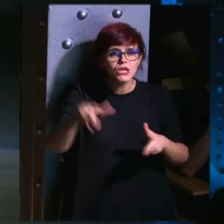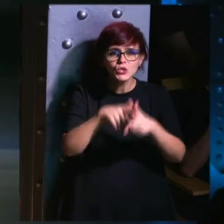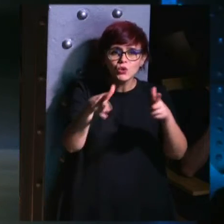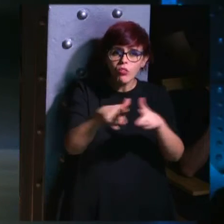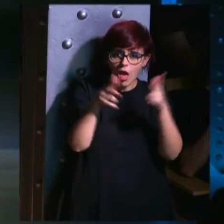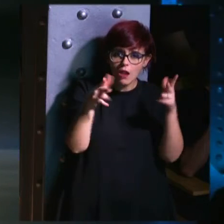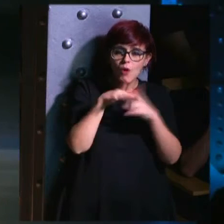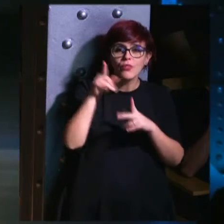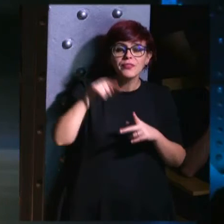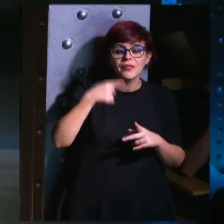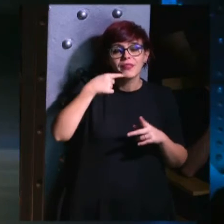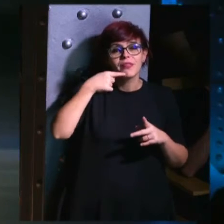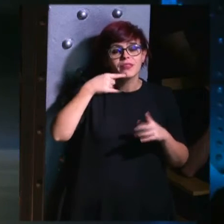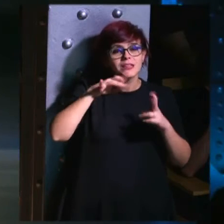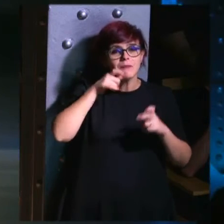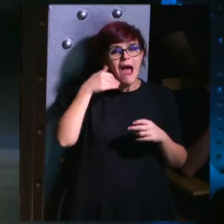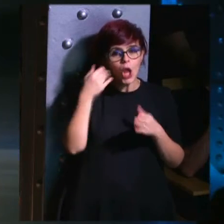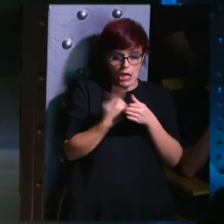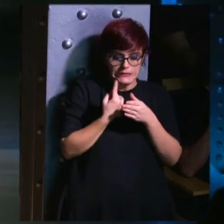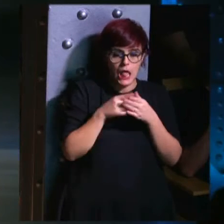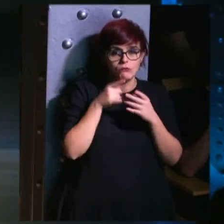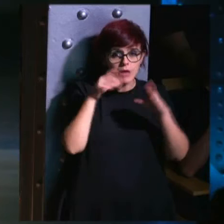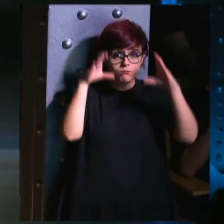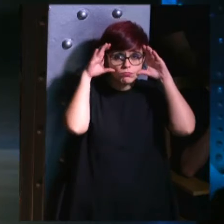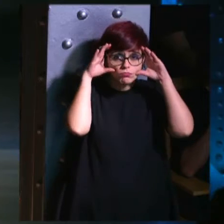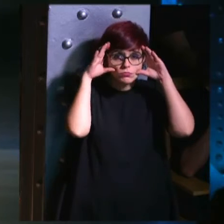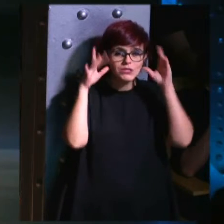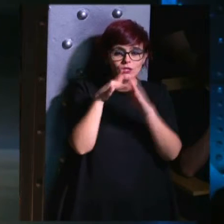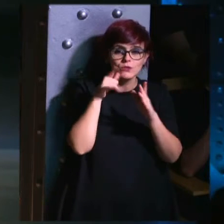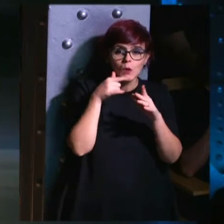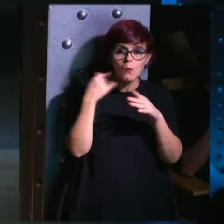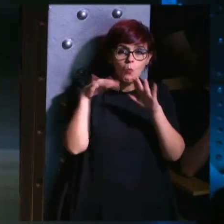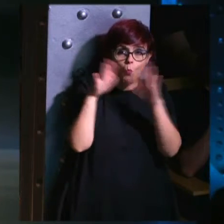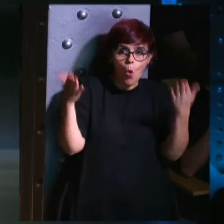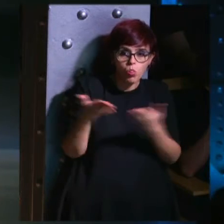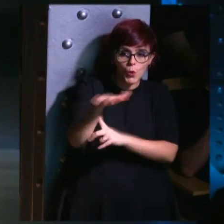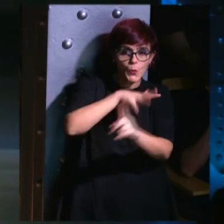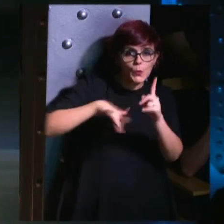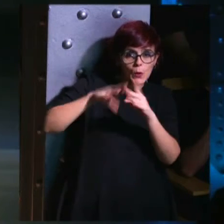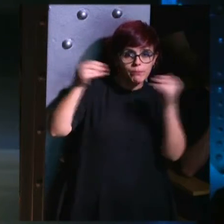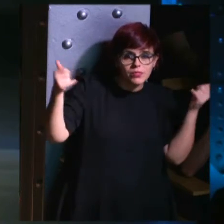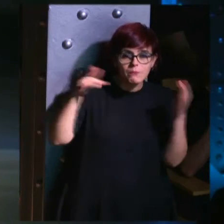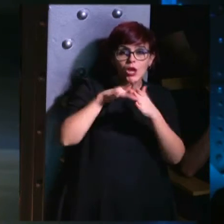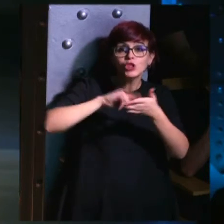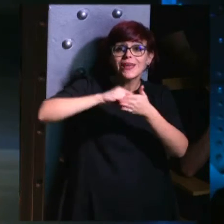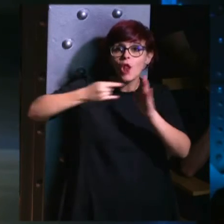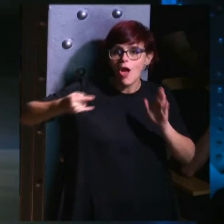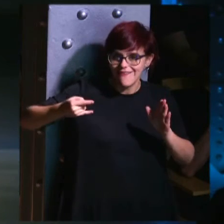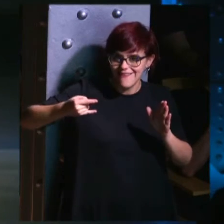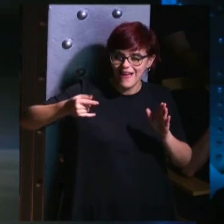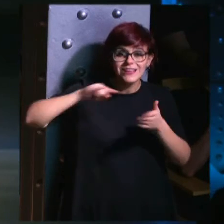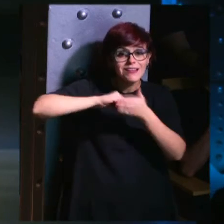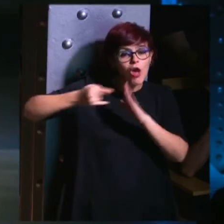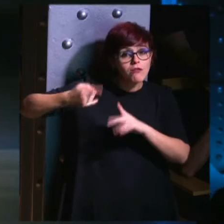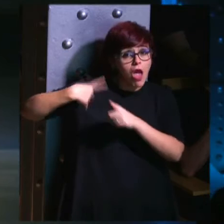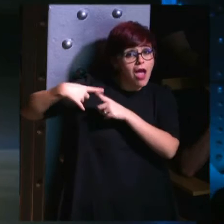virtual tienen que ver con que es algo aislado, ¿no? Uno se pone las gafas y se olvida del mundo que le rodea. Pero esto es porque la tecnología todavía no está ahí.